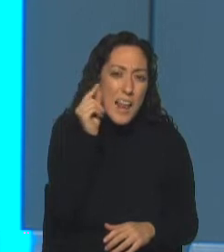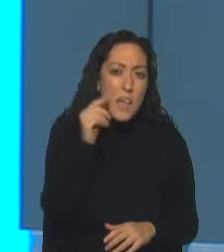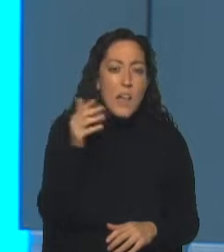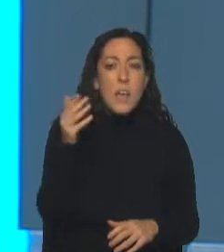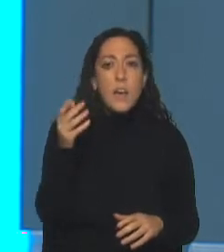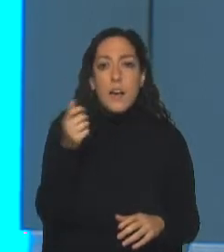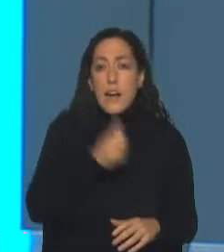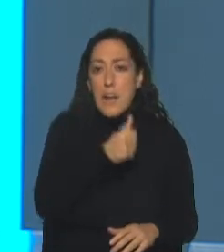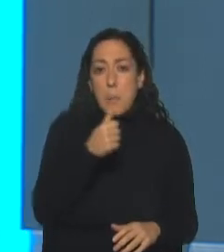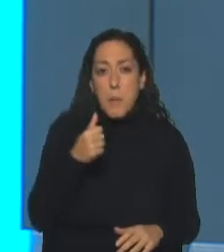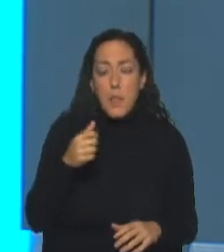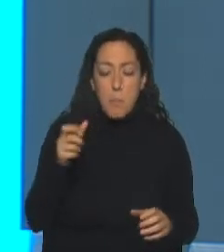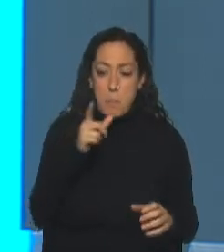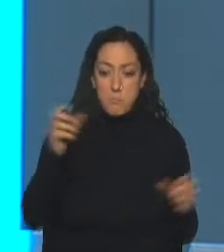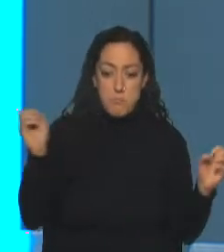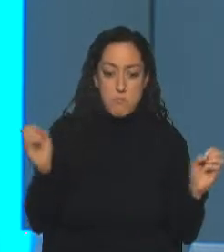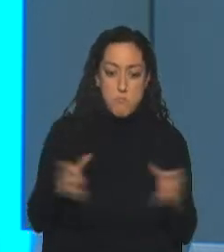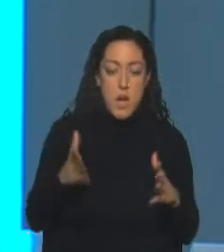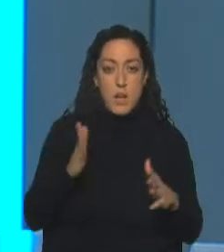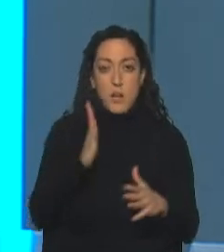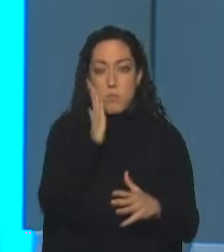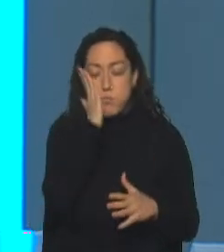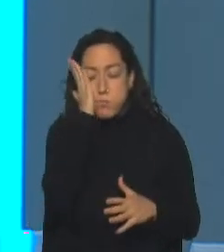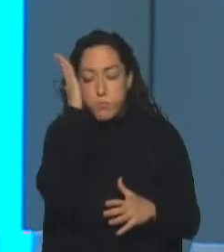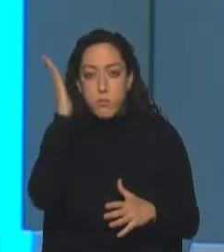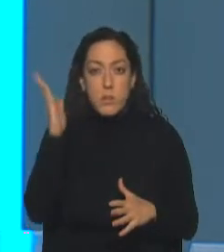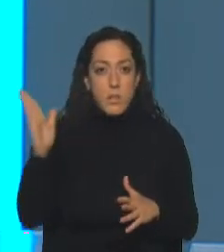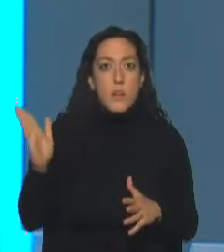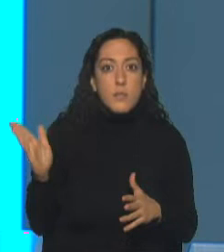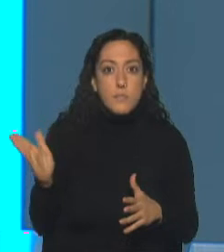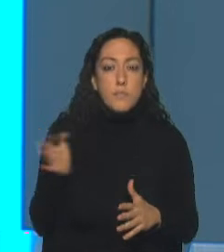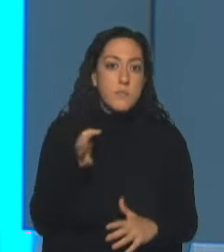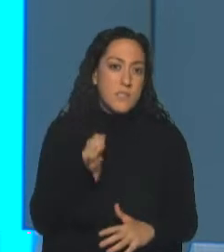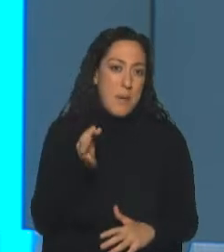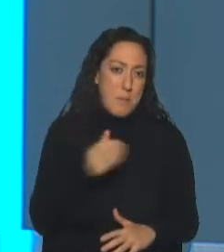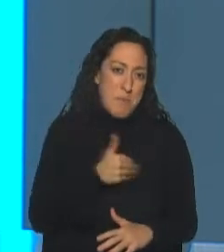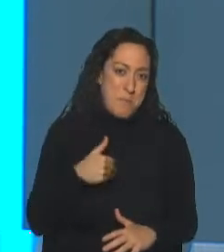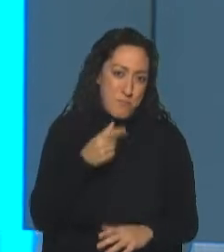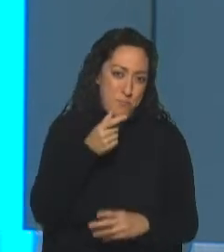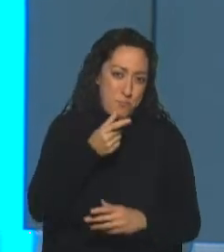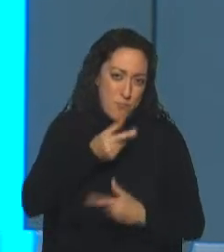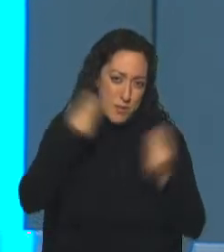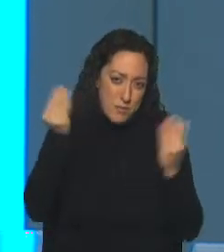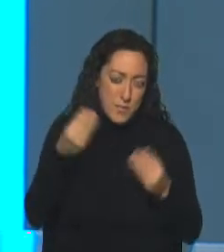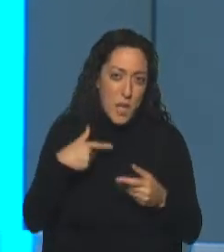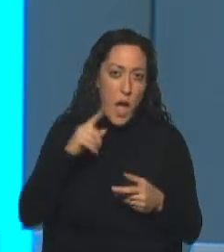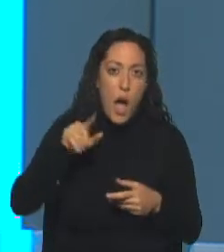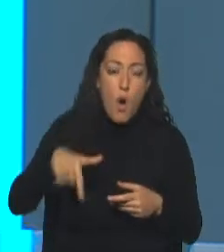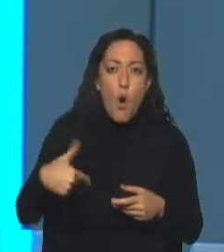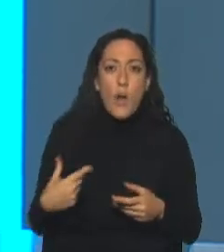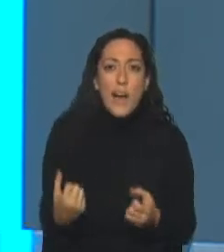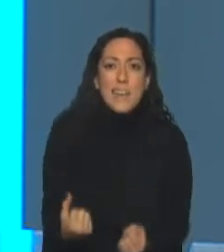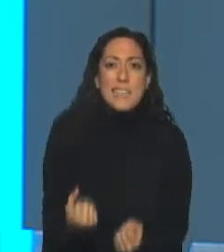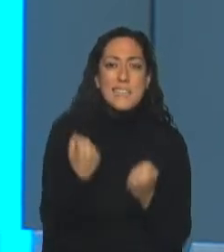durmiendo en su cama tranquilo gracias al efecto de un antibiótico lo sabe bueno están dejando de tener efecto por la